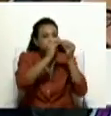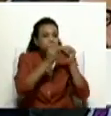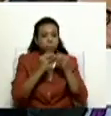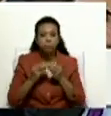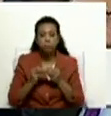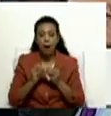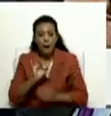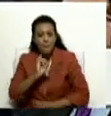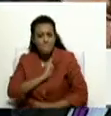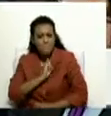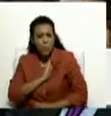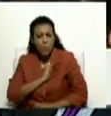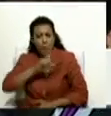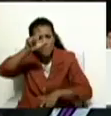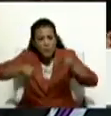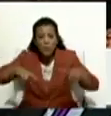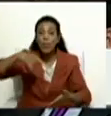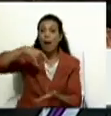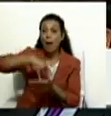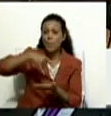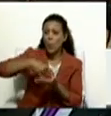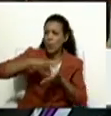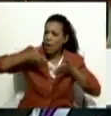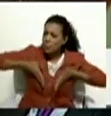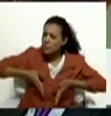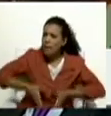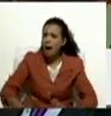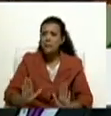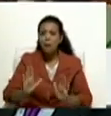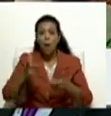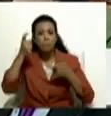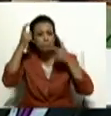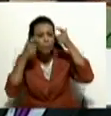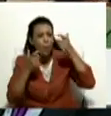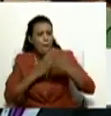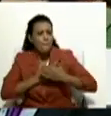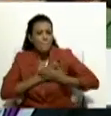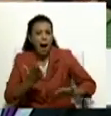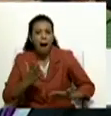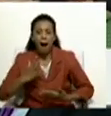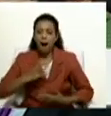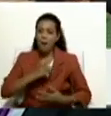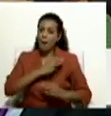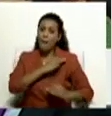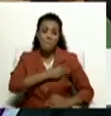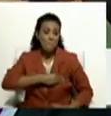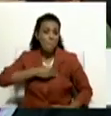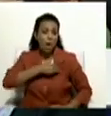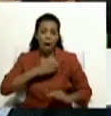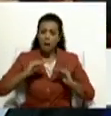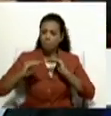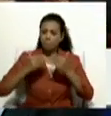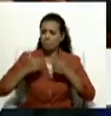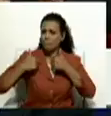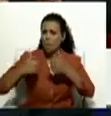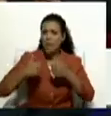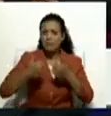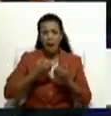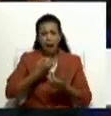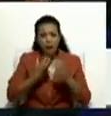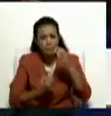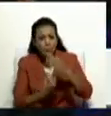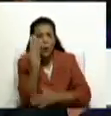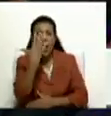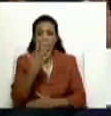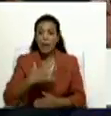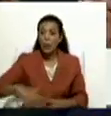autoestima del Porteño Andamos como los buenos chavistas con la moral en alto porque están pasando cosas buenas